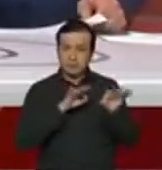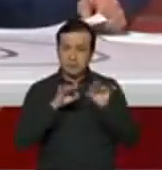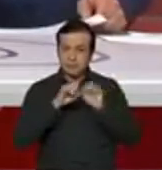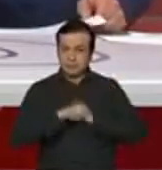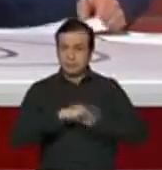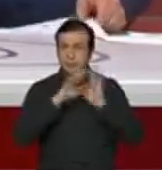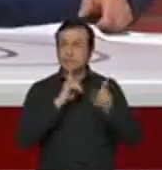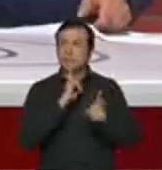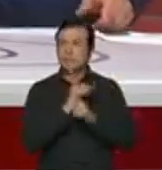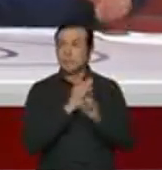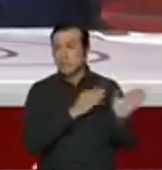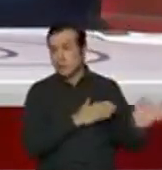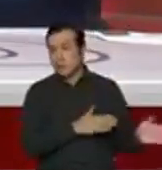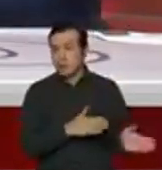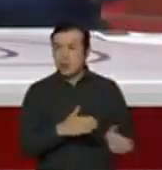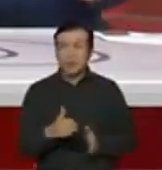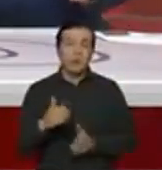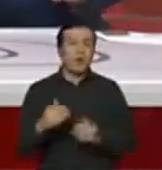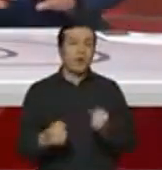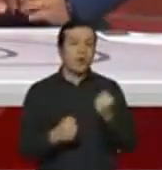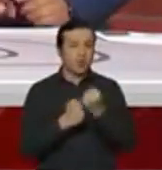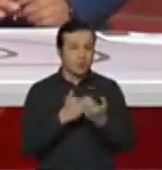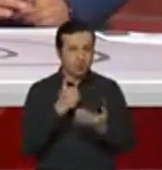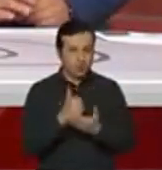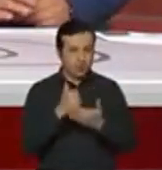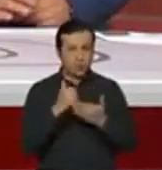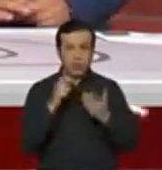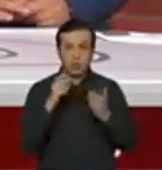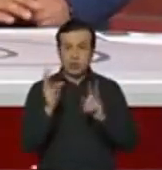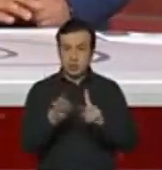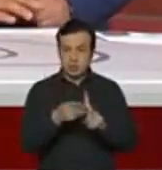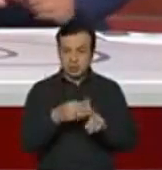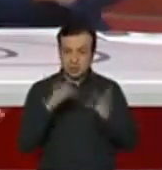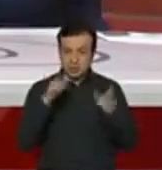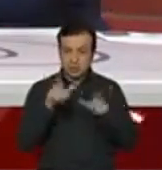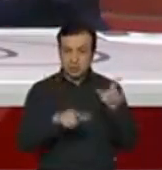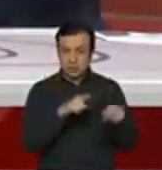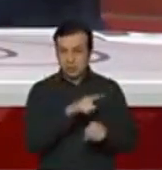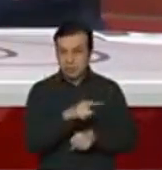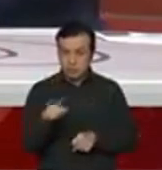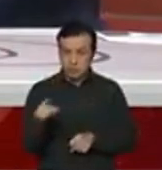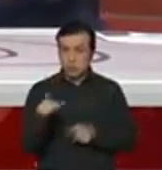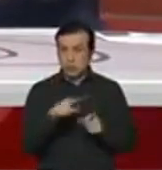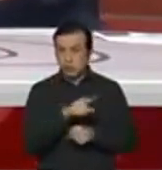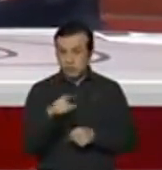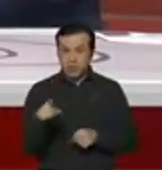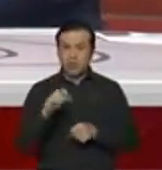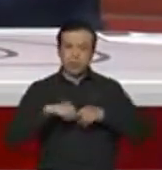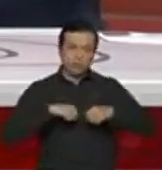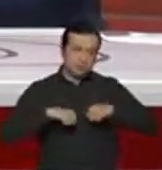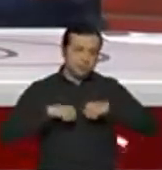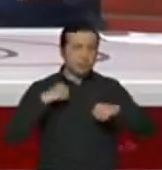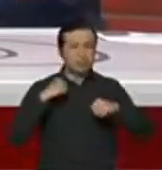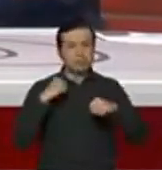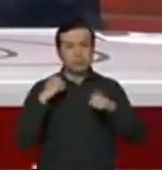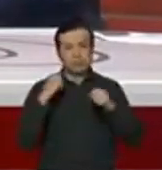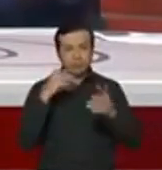esto que usted ha mencionado, que se está fortaleciendo la atención en línea para los afiliados para que puedan cumplir con sus trámites,